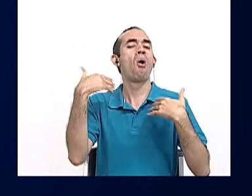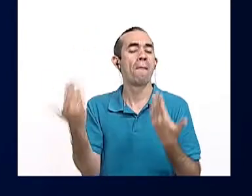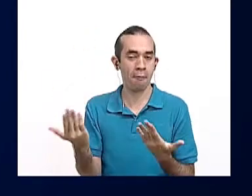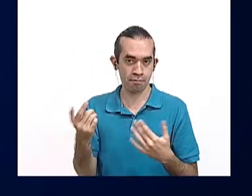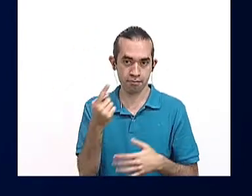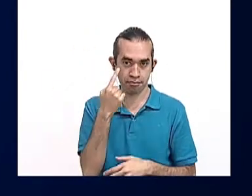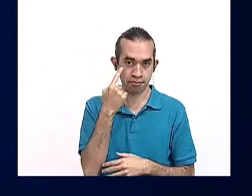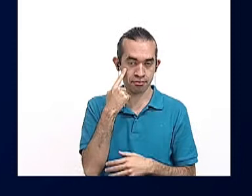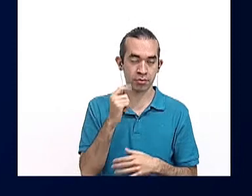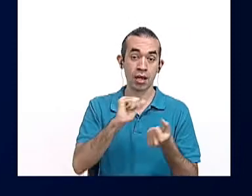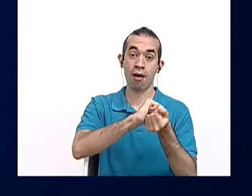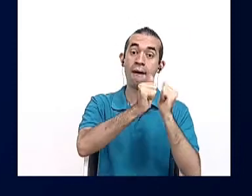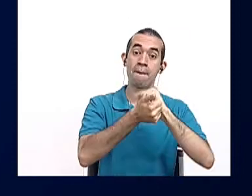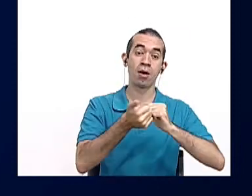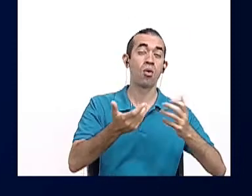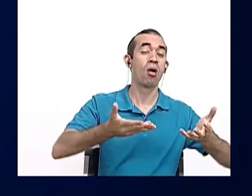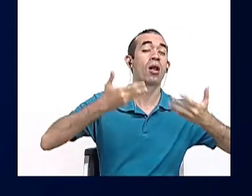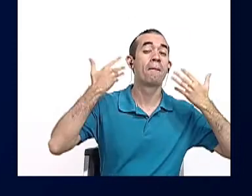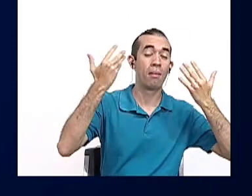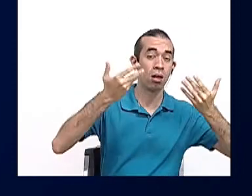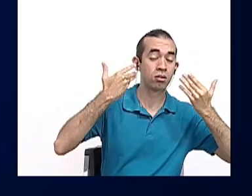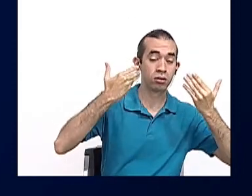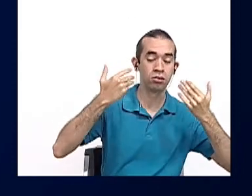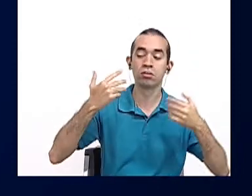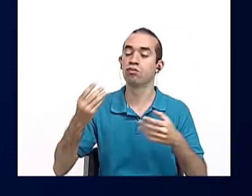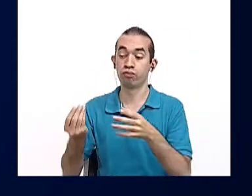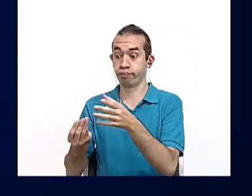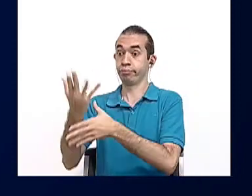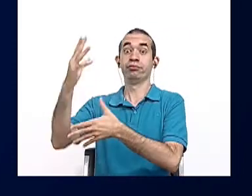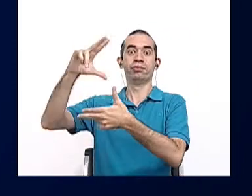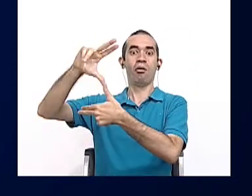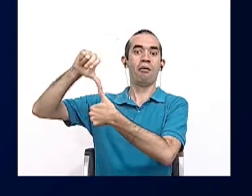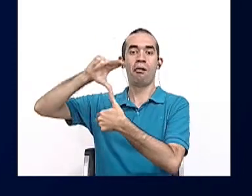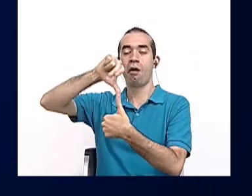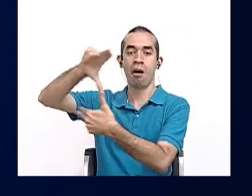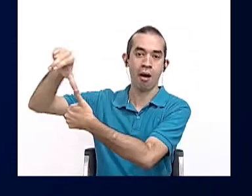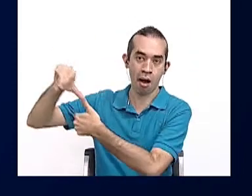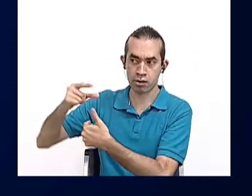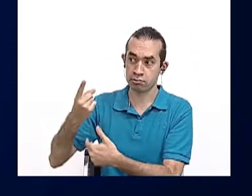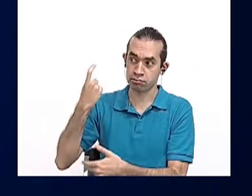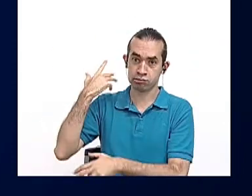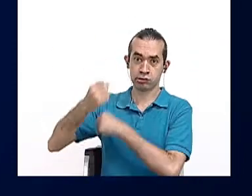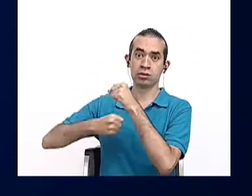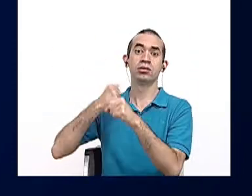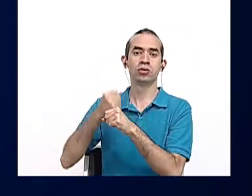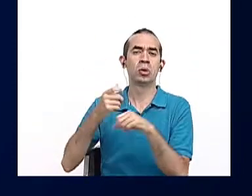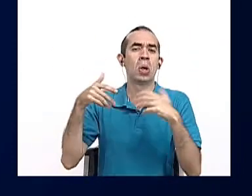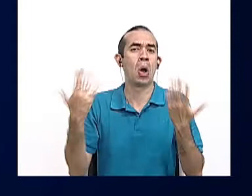entre el cambio climático y la aparición de los huracanes en los últimos años.